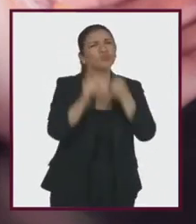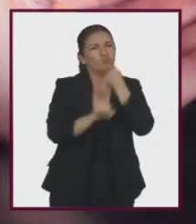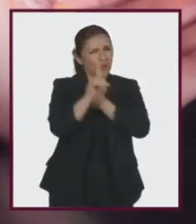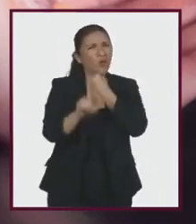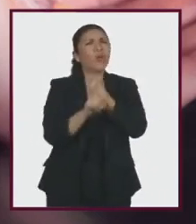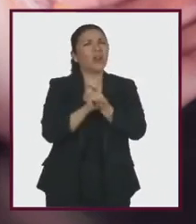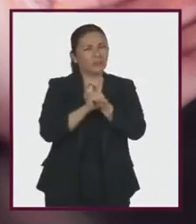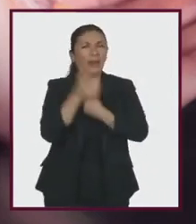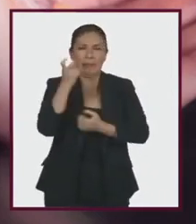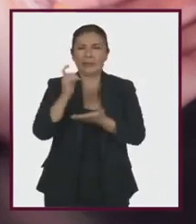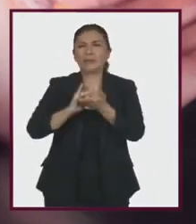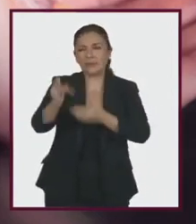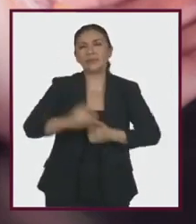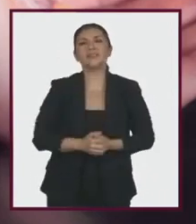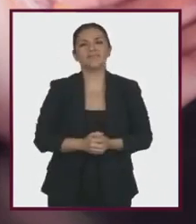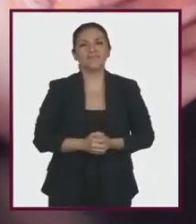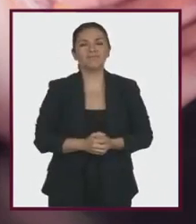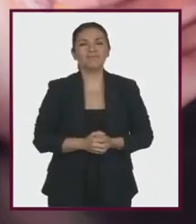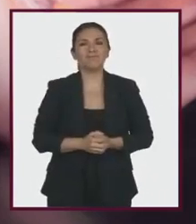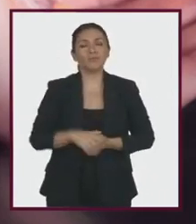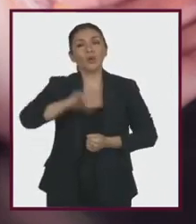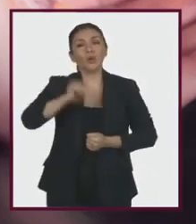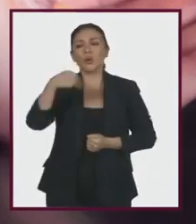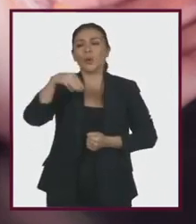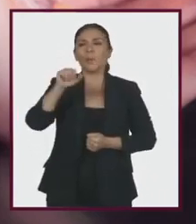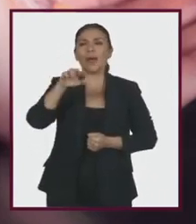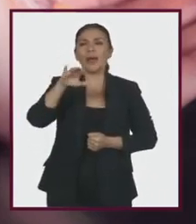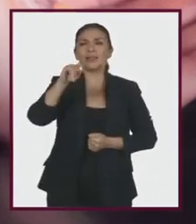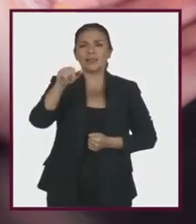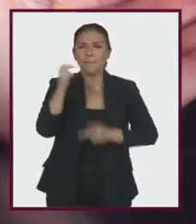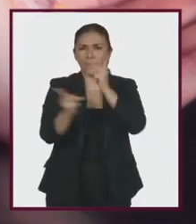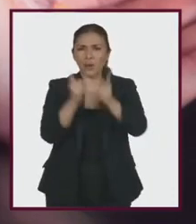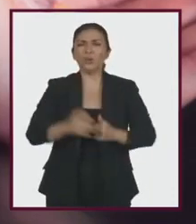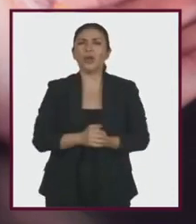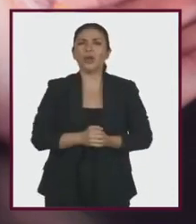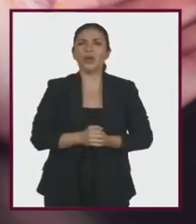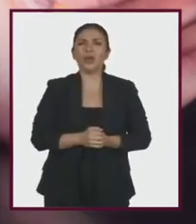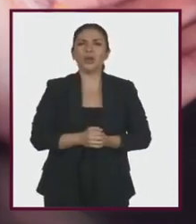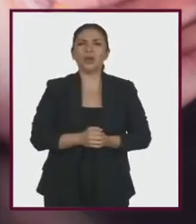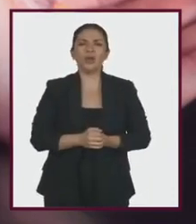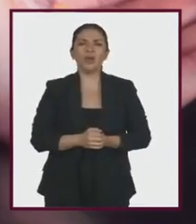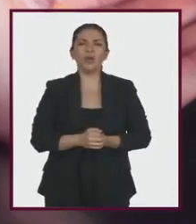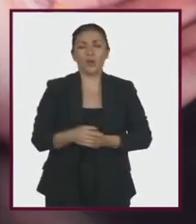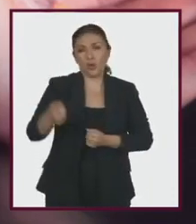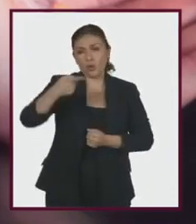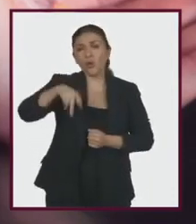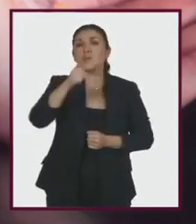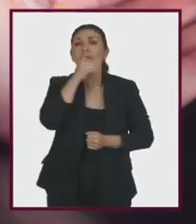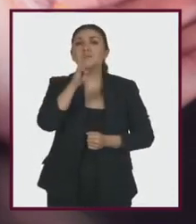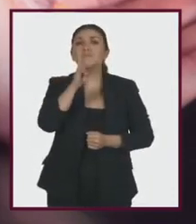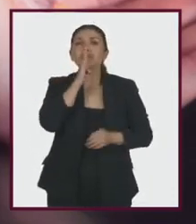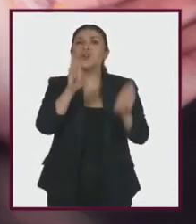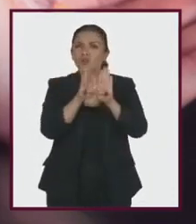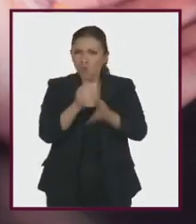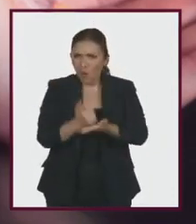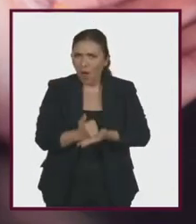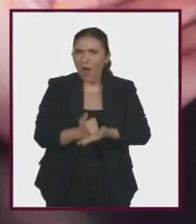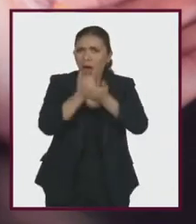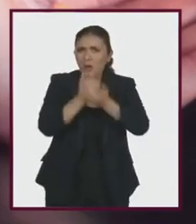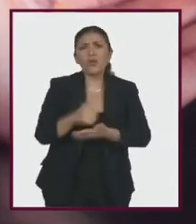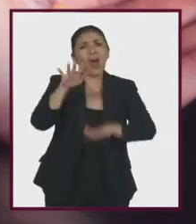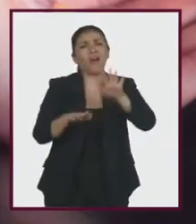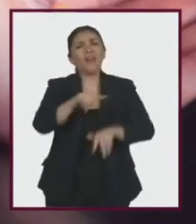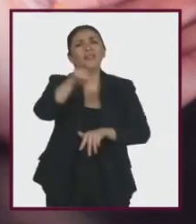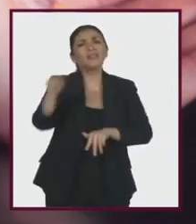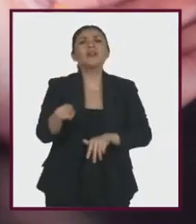este comentario, Maribel. Marita Juarecita, ¿cómo incluir en la estrategia madres y padres de familia cuando en ocasiones son quienes se encargan de dar las